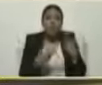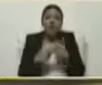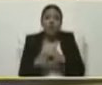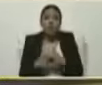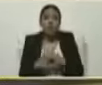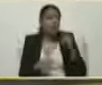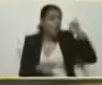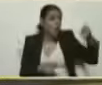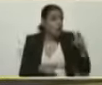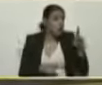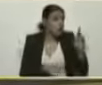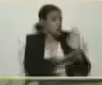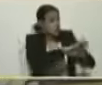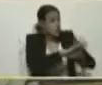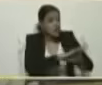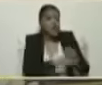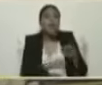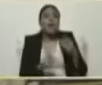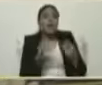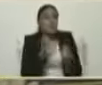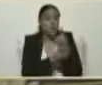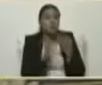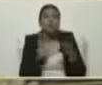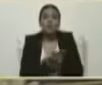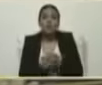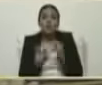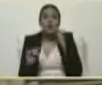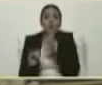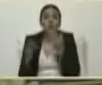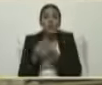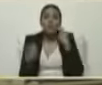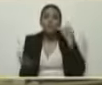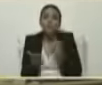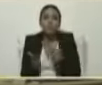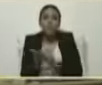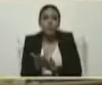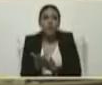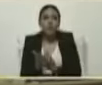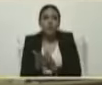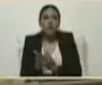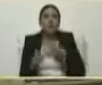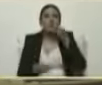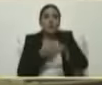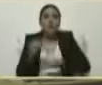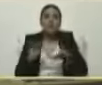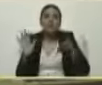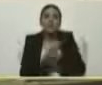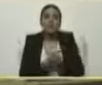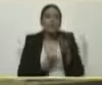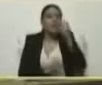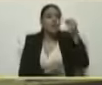Jorge Rodríguez con una denuncia, con pruebas y todo, y le lanzan 200.000 bots.